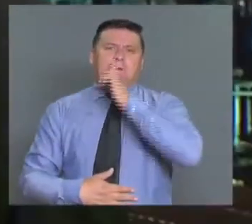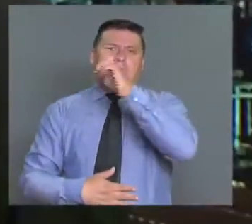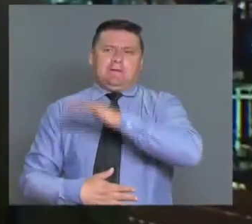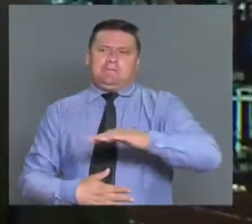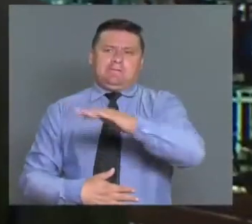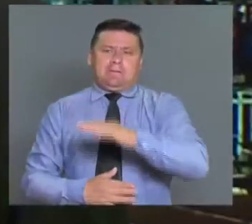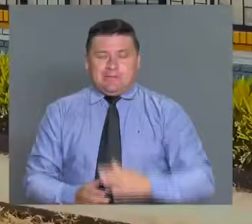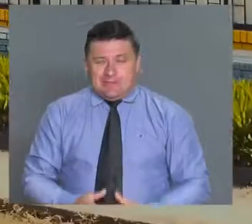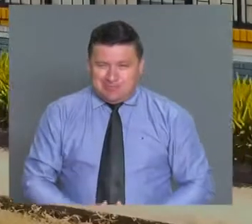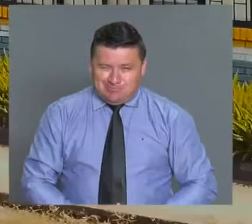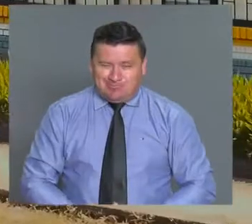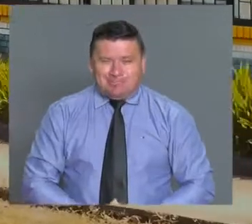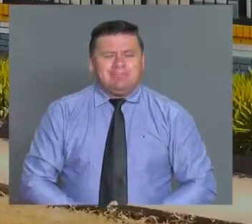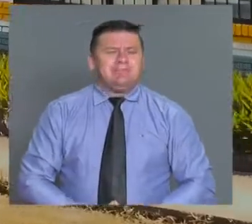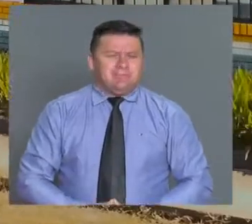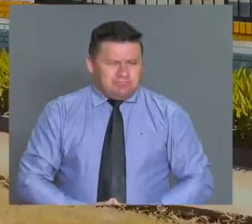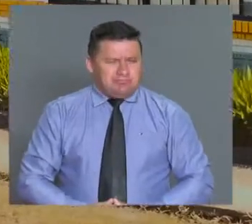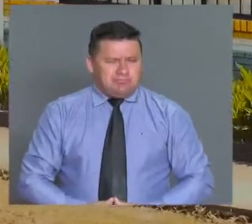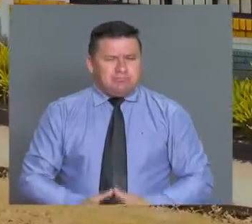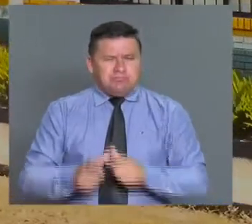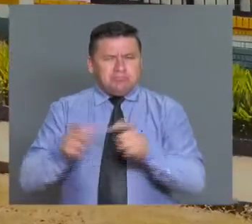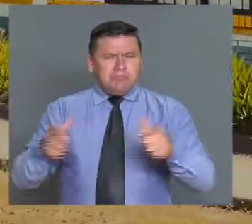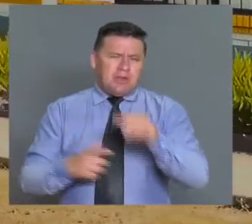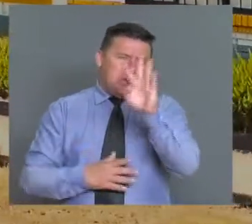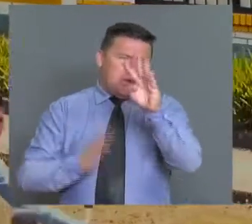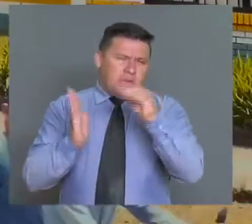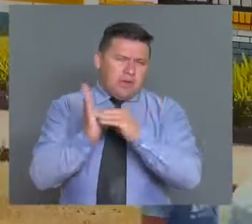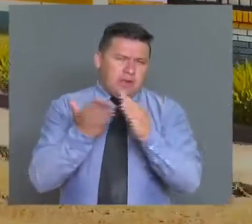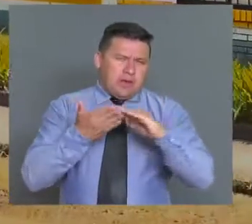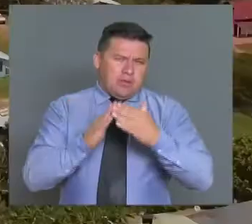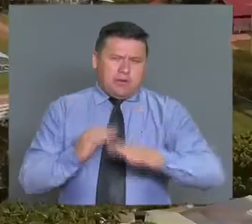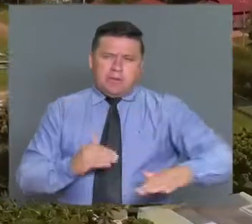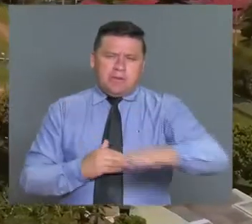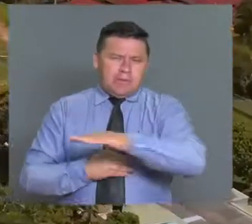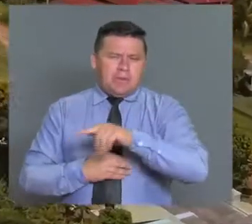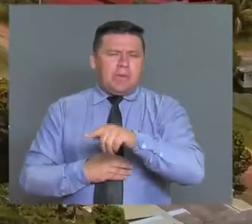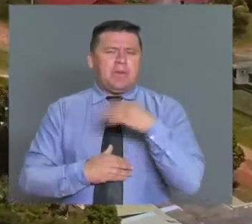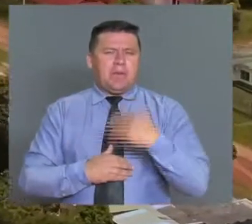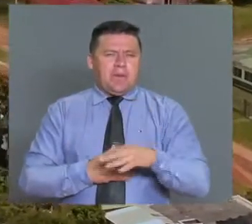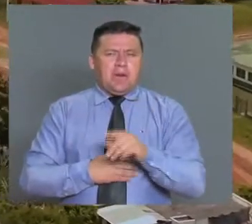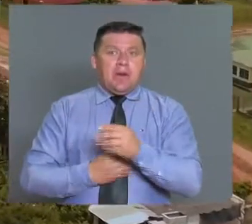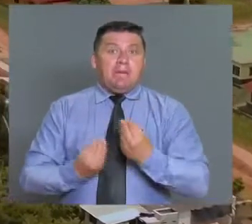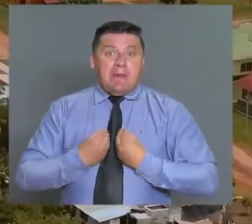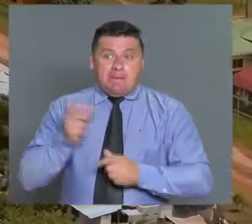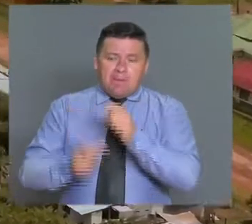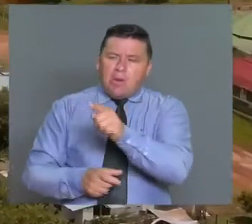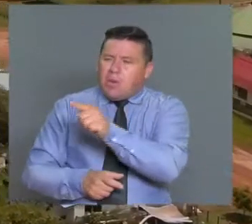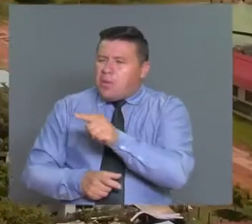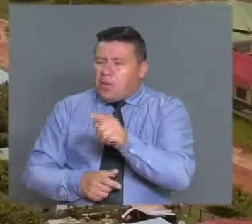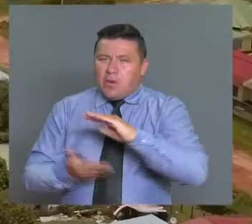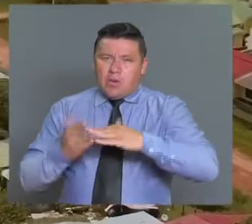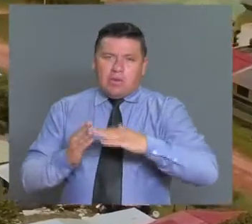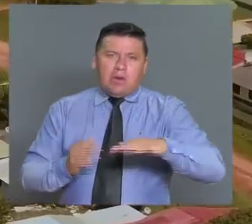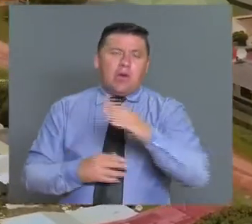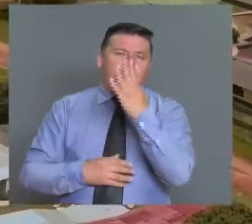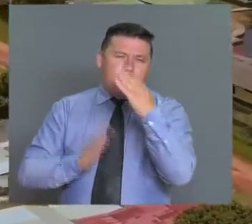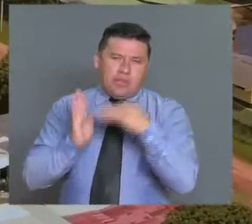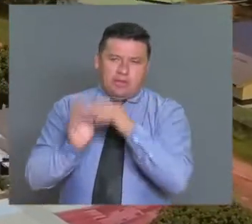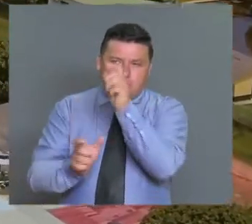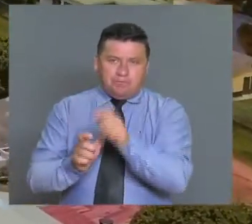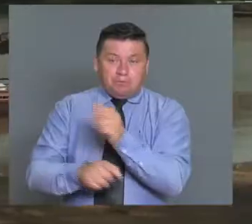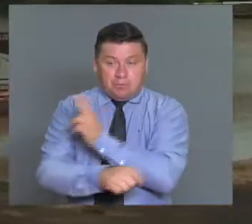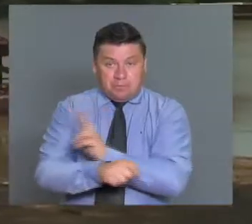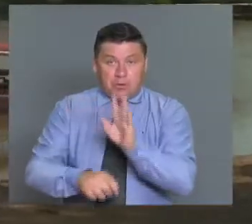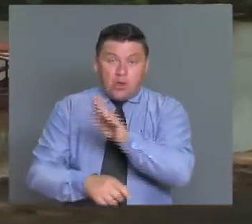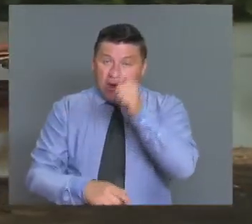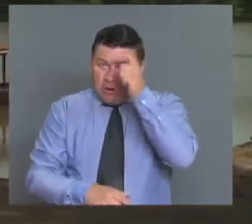región. Con una población de más de 4.000 habitantes, Santa Rosalía es uno de los 4 municipios que conforman el Vichada. Esta es una